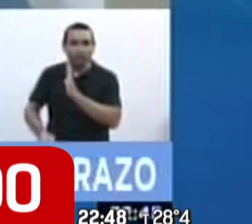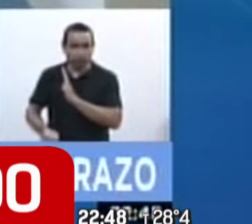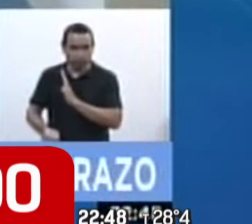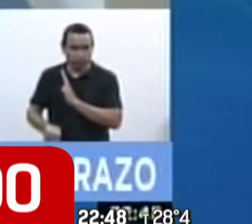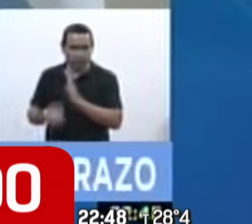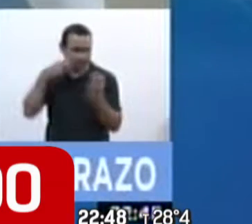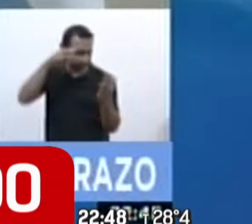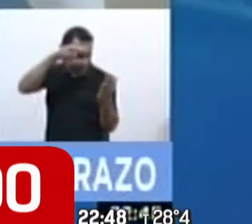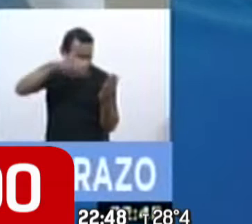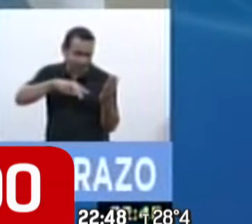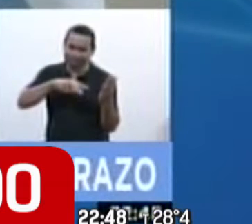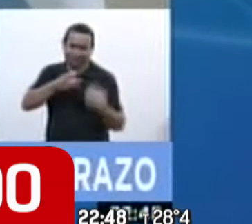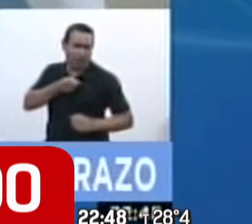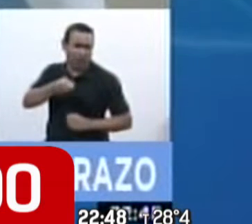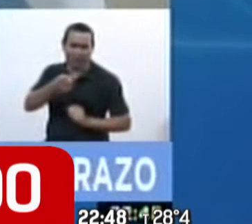busqué, una ley